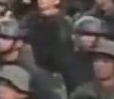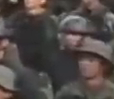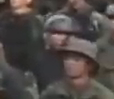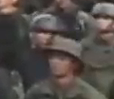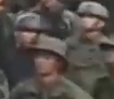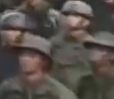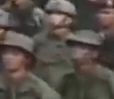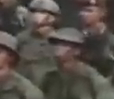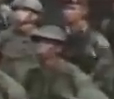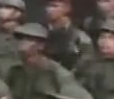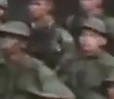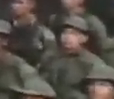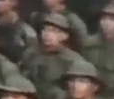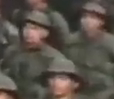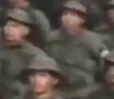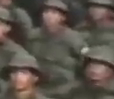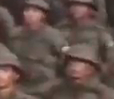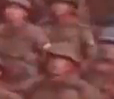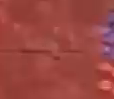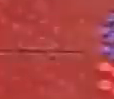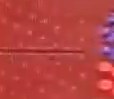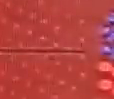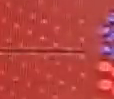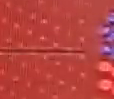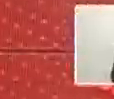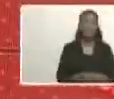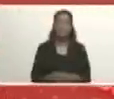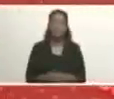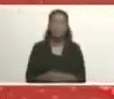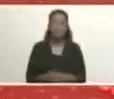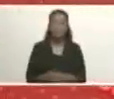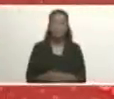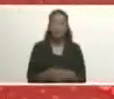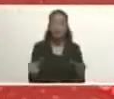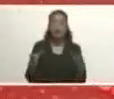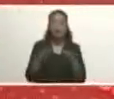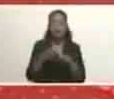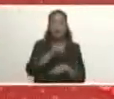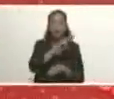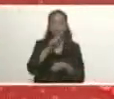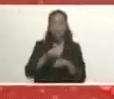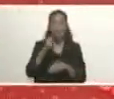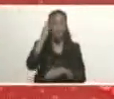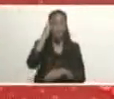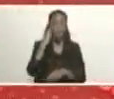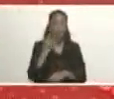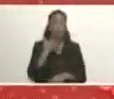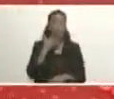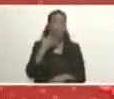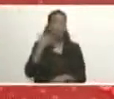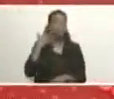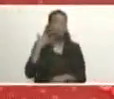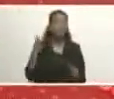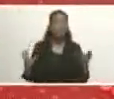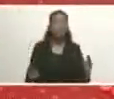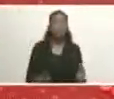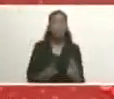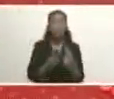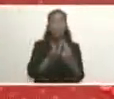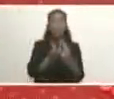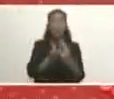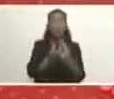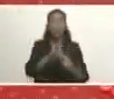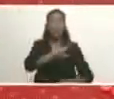Guardia Nacional Bolivariana, cuatro etapas, una revolución. Orgulloso como me encuentro de ser